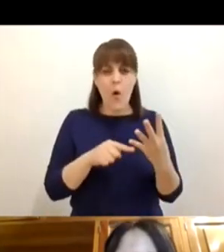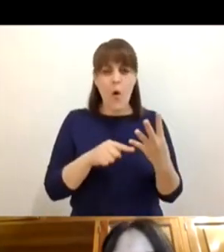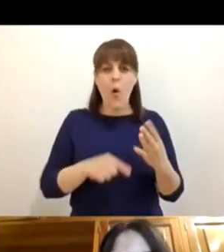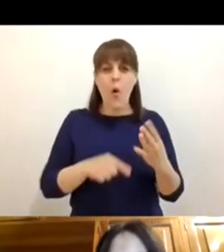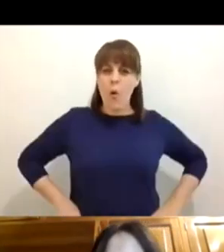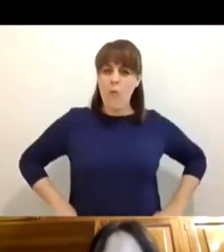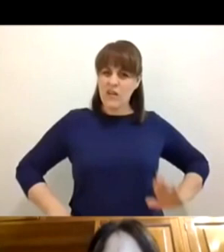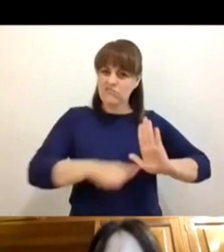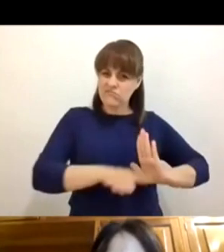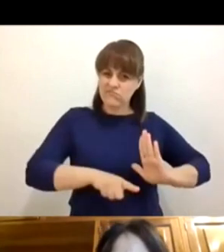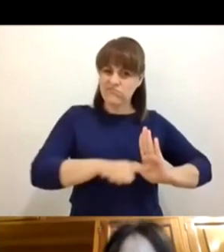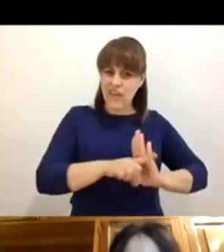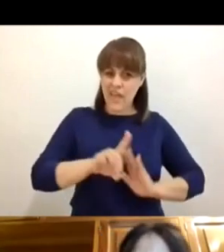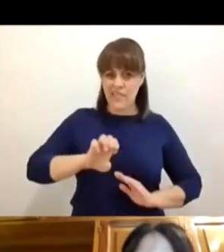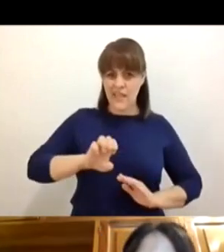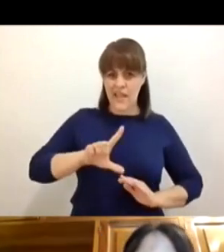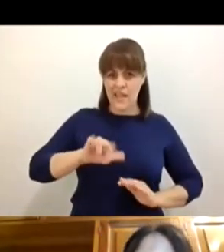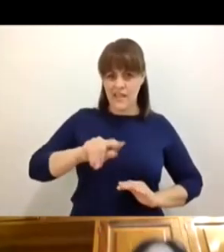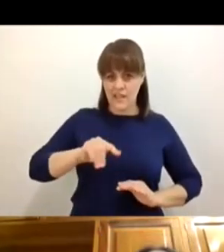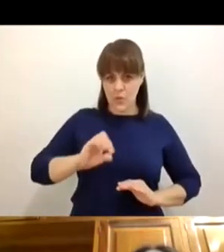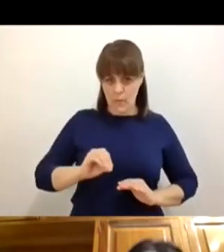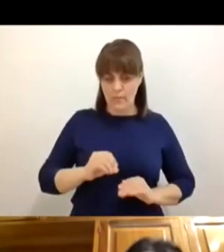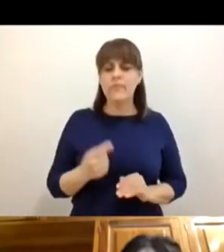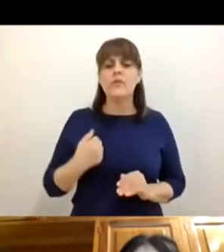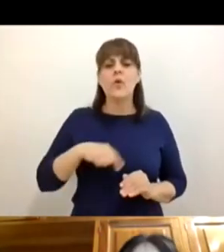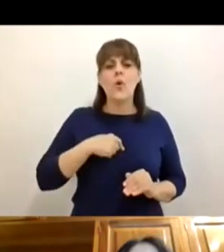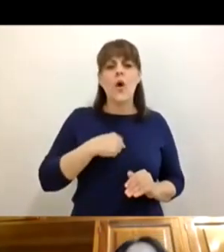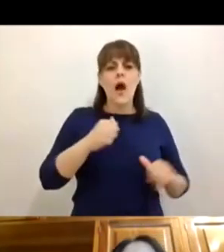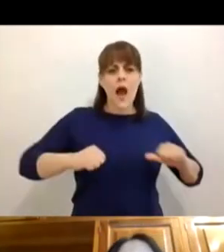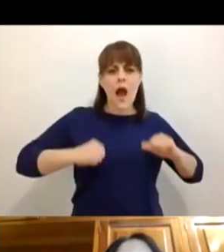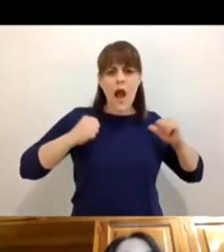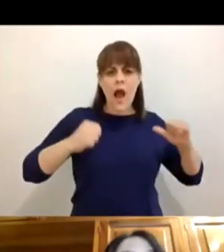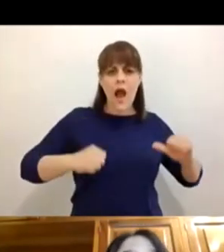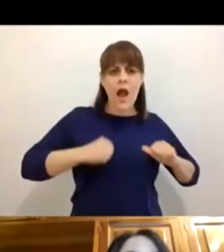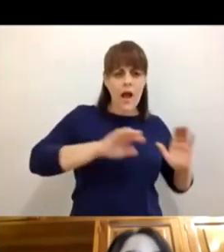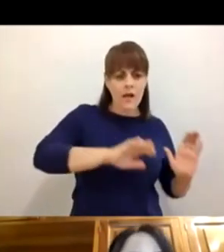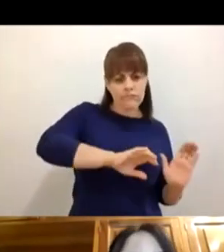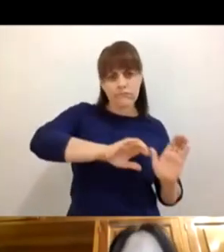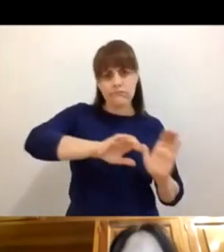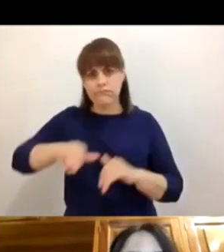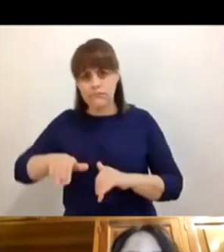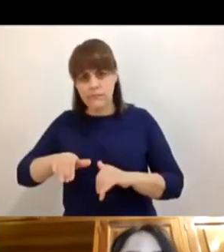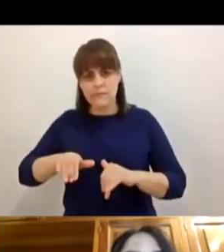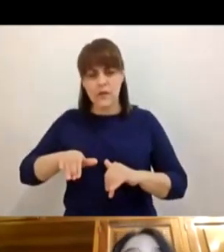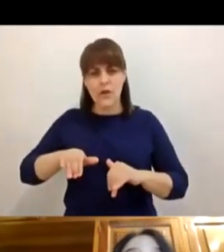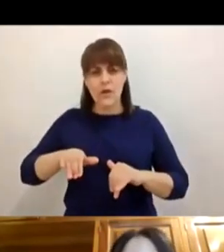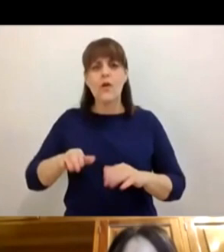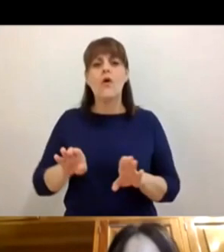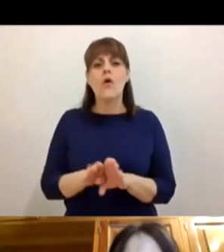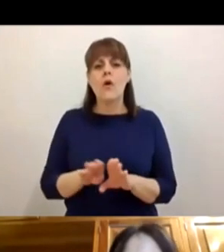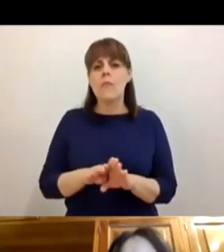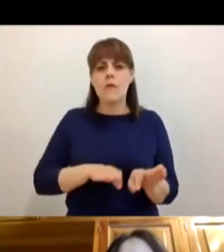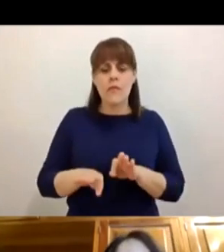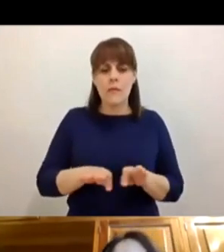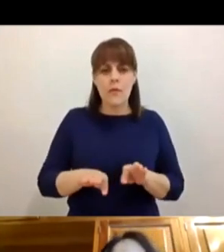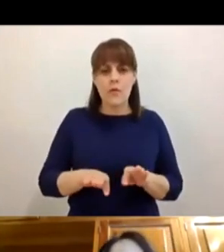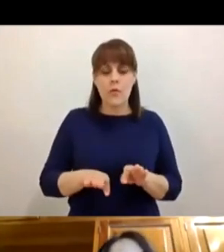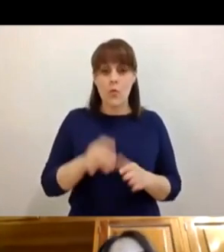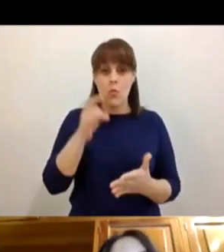Este programa de reinserción para adolescentes en la Ciudad de México, trabajamos de forma integral,